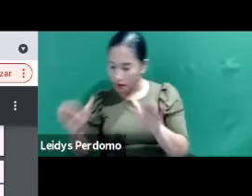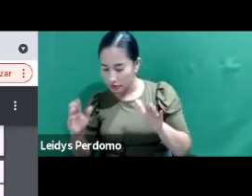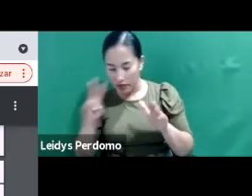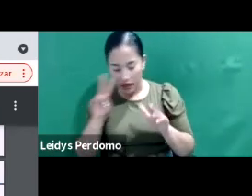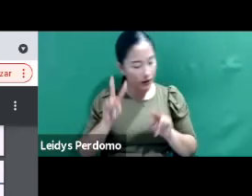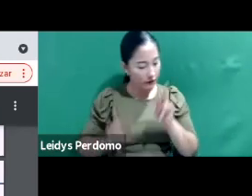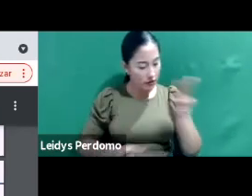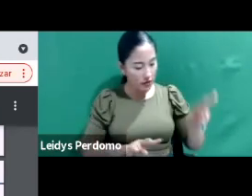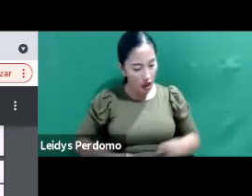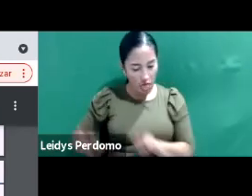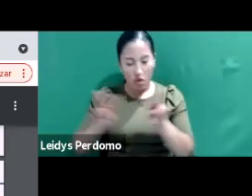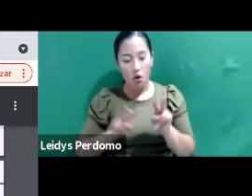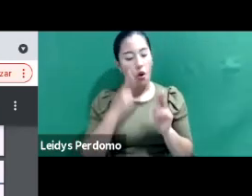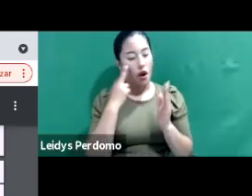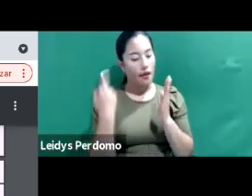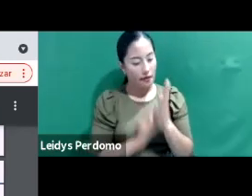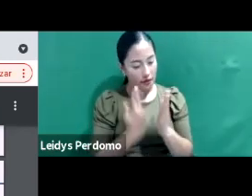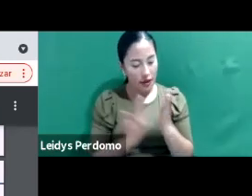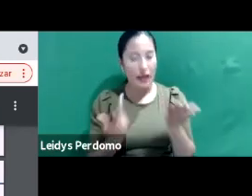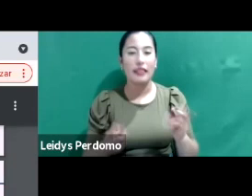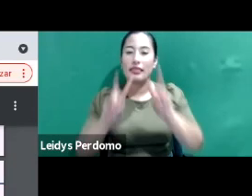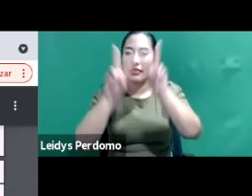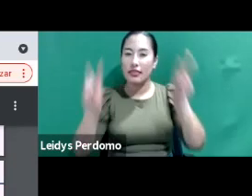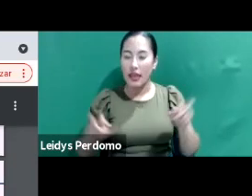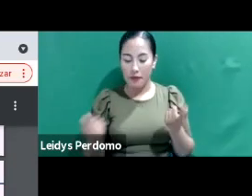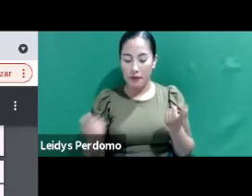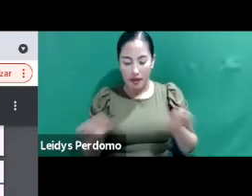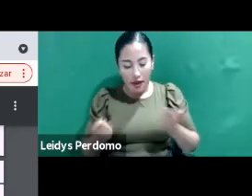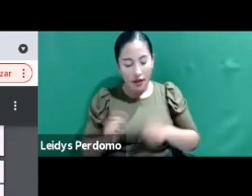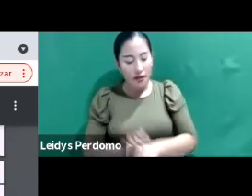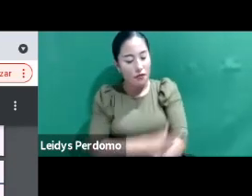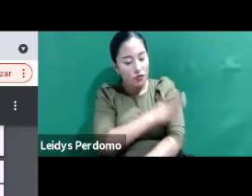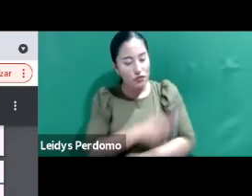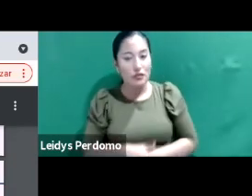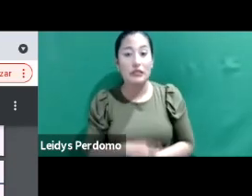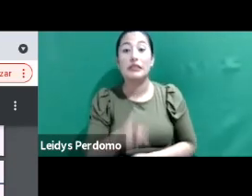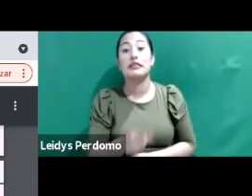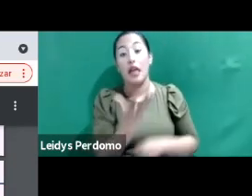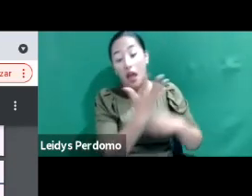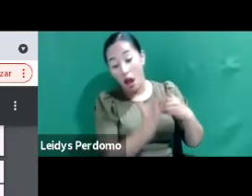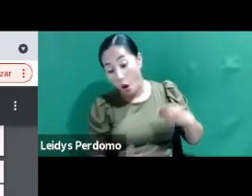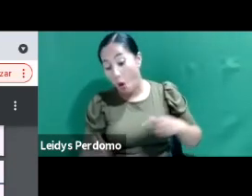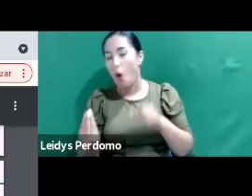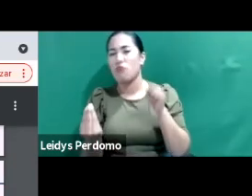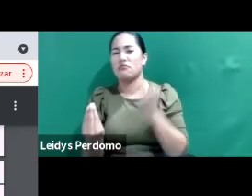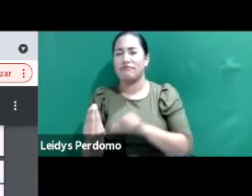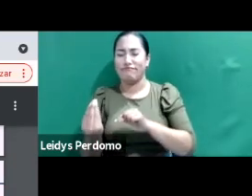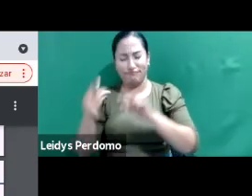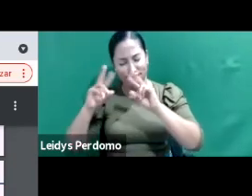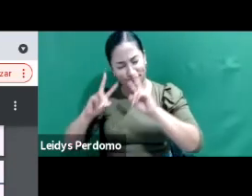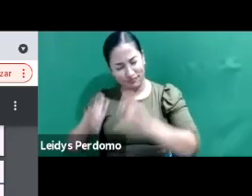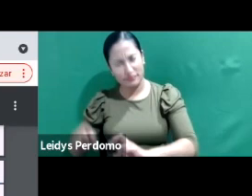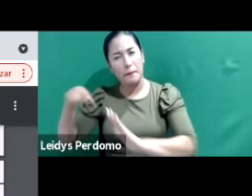este entrenamiento en regulación emocional, todo este componente que cada vez, digamos, que se está investigando con más